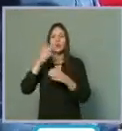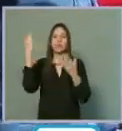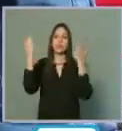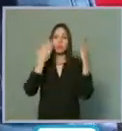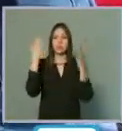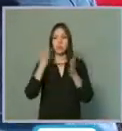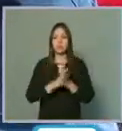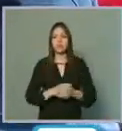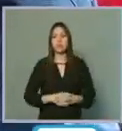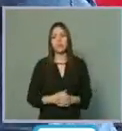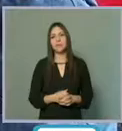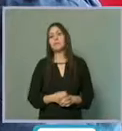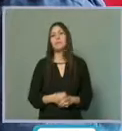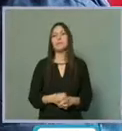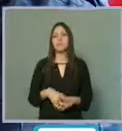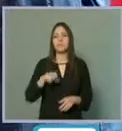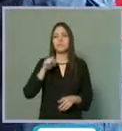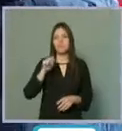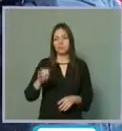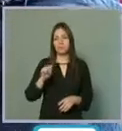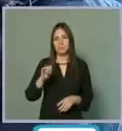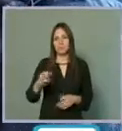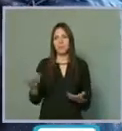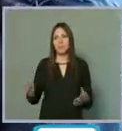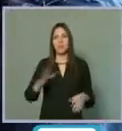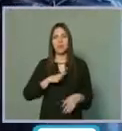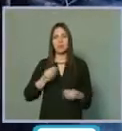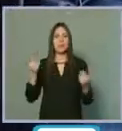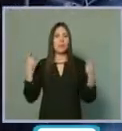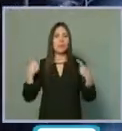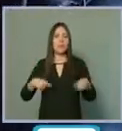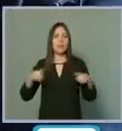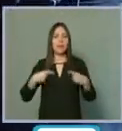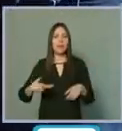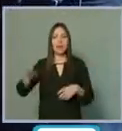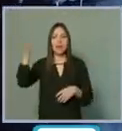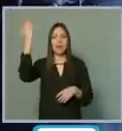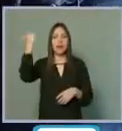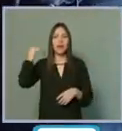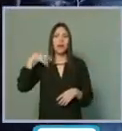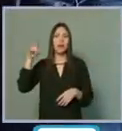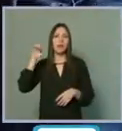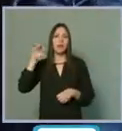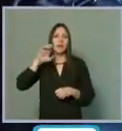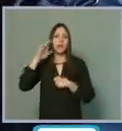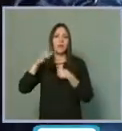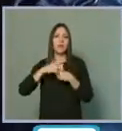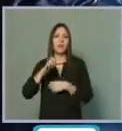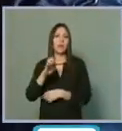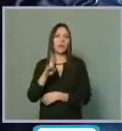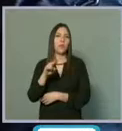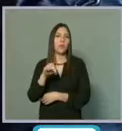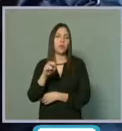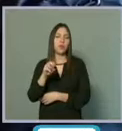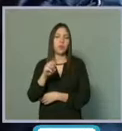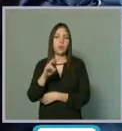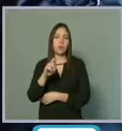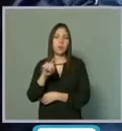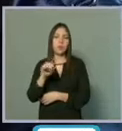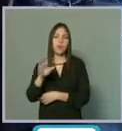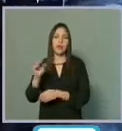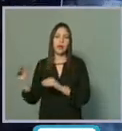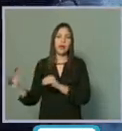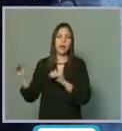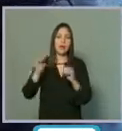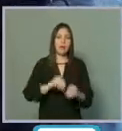claro, sabemos que había mucha gente en el periodo de Unión Soviética que vino a vivir a México, o